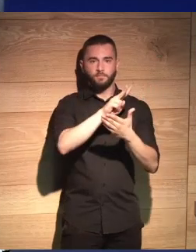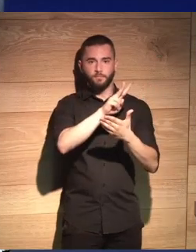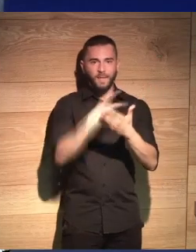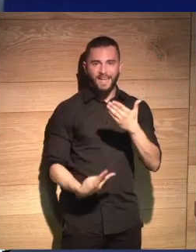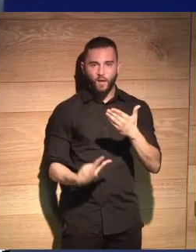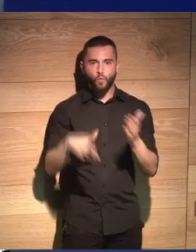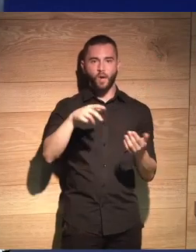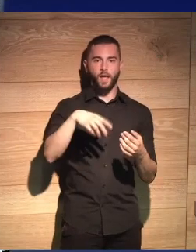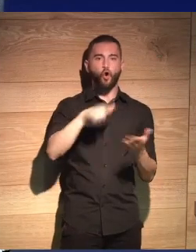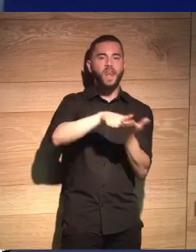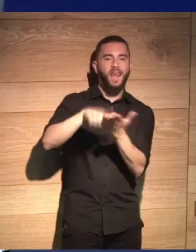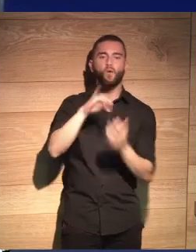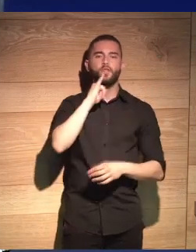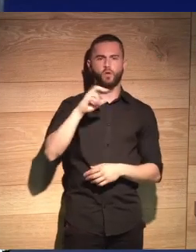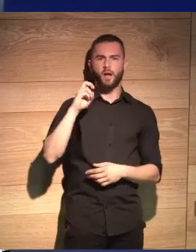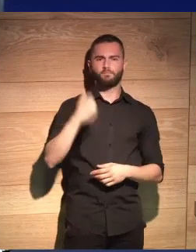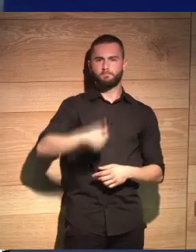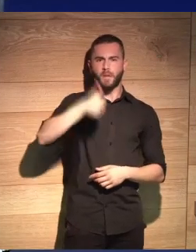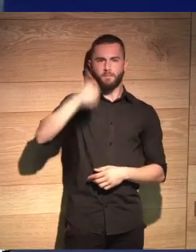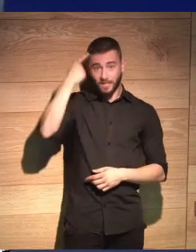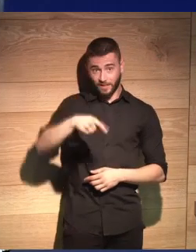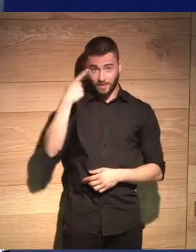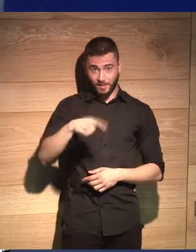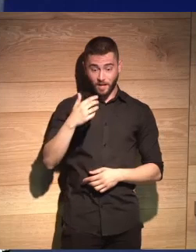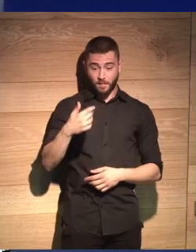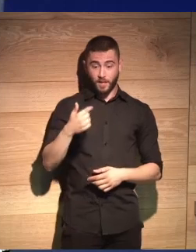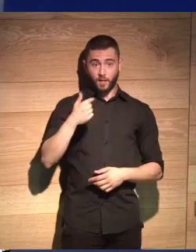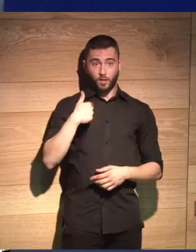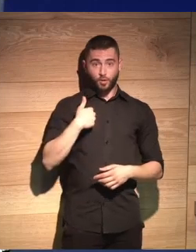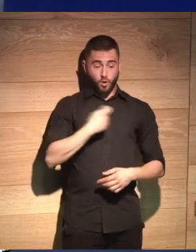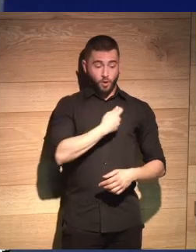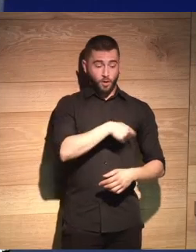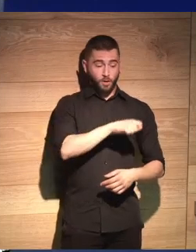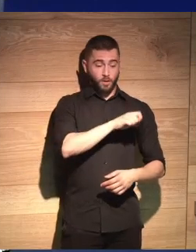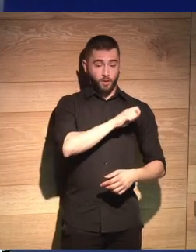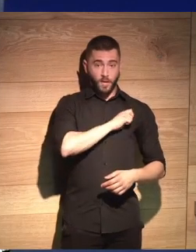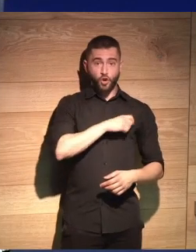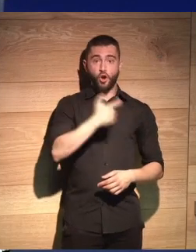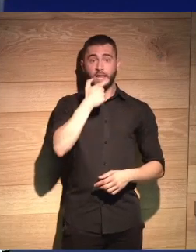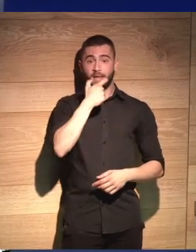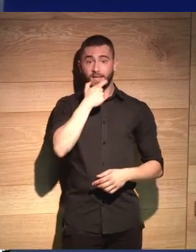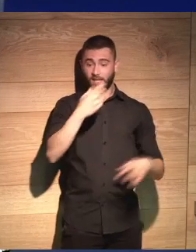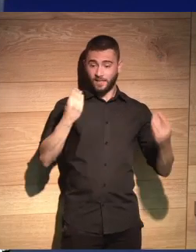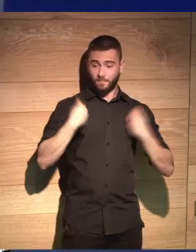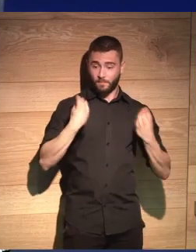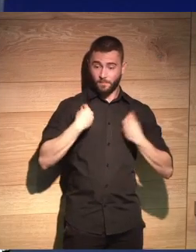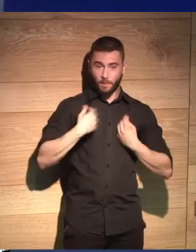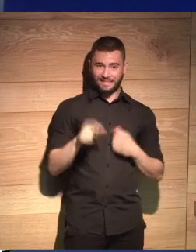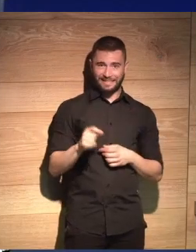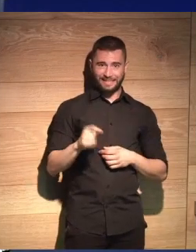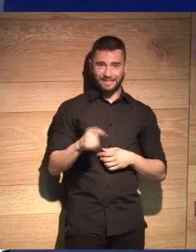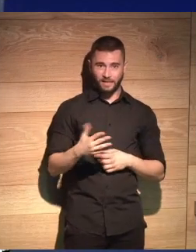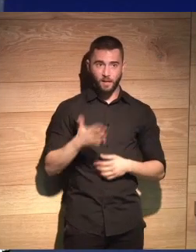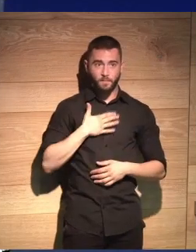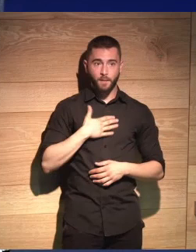dos lenguas, pero yo escribo y pienso y vivo en inglés y en español constantemente, y me